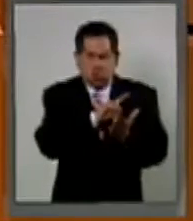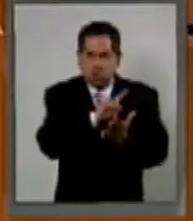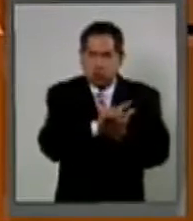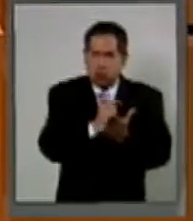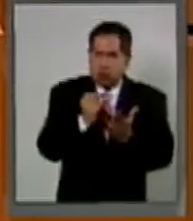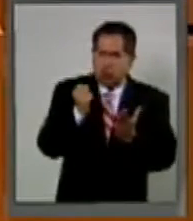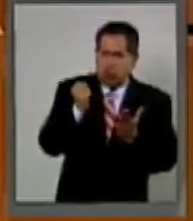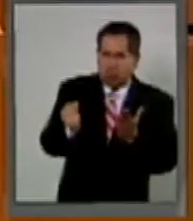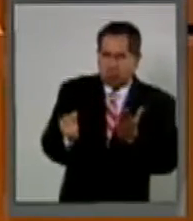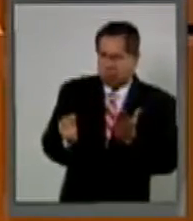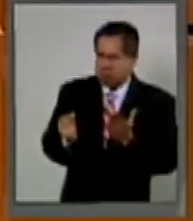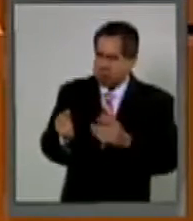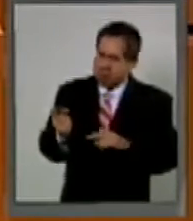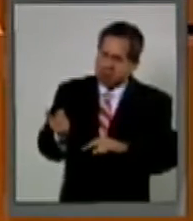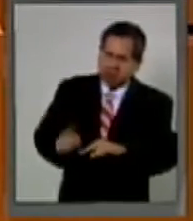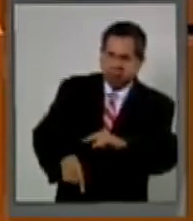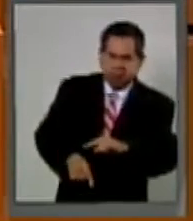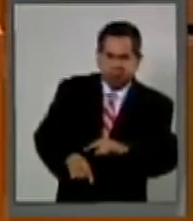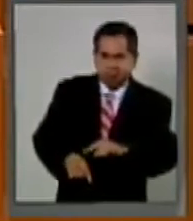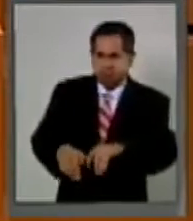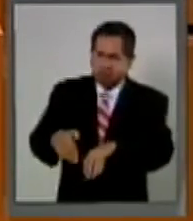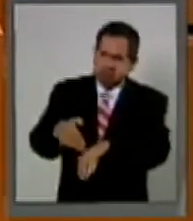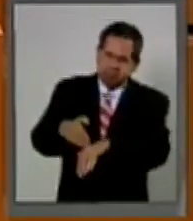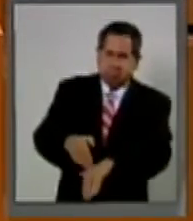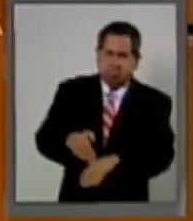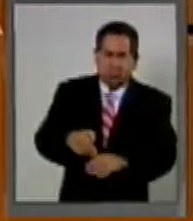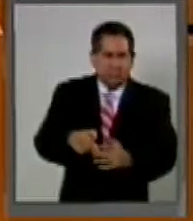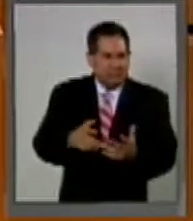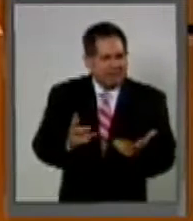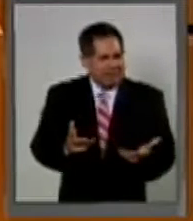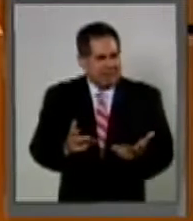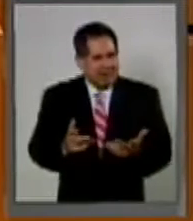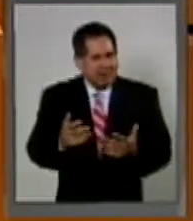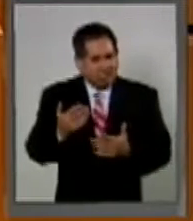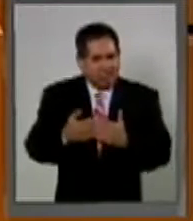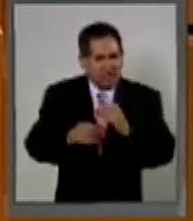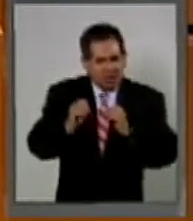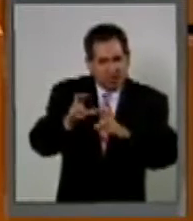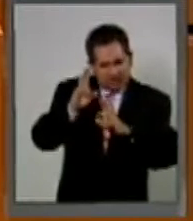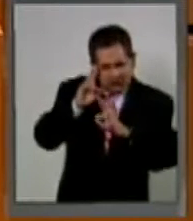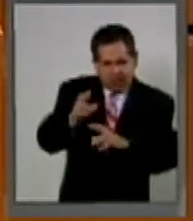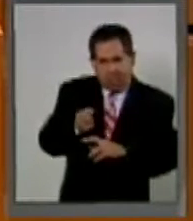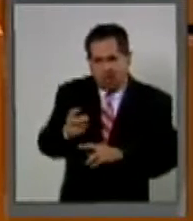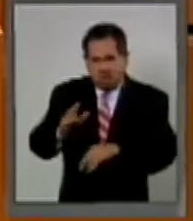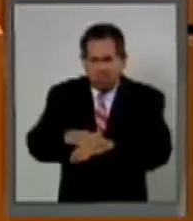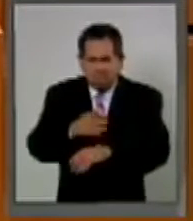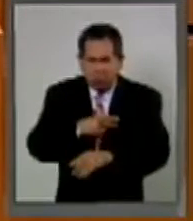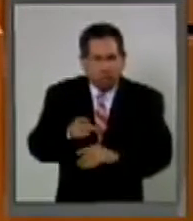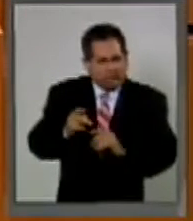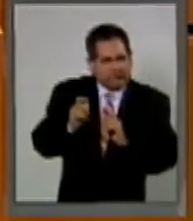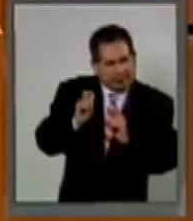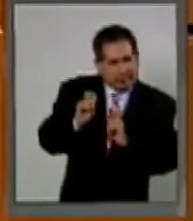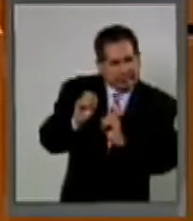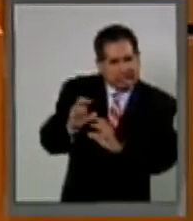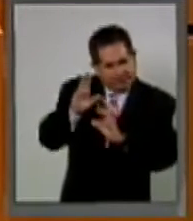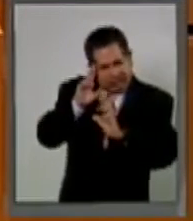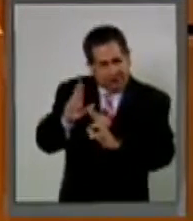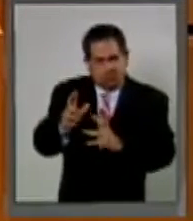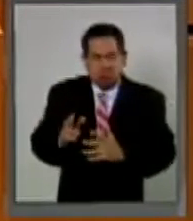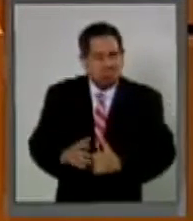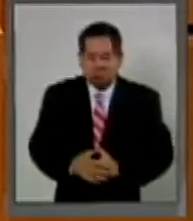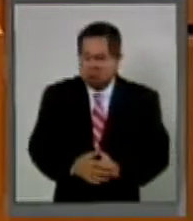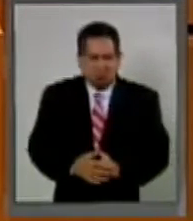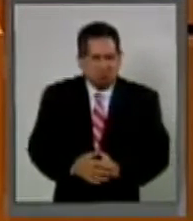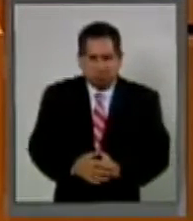a rajatabla se aplica sin tener la mínima consideración por los que menos tienen. Y es en ese sentido,